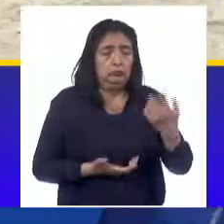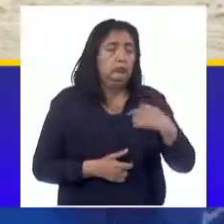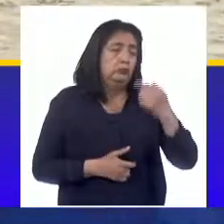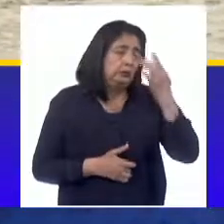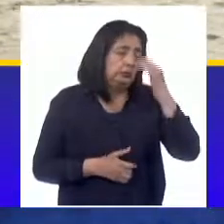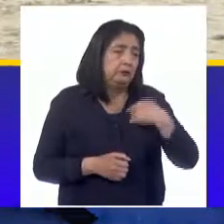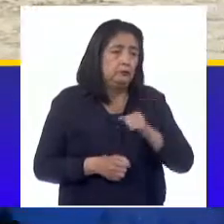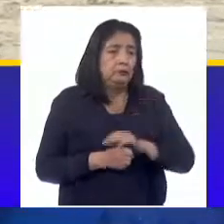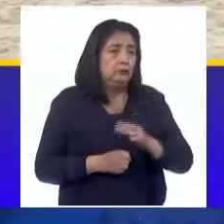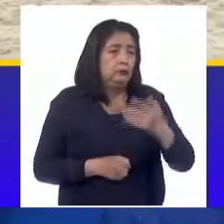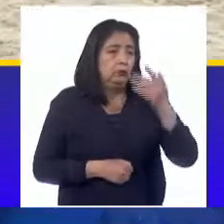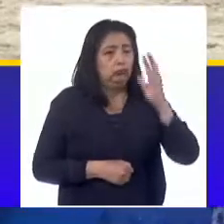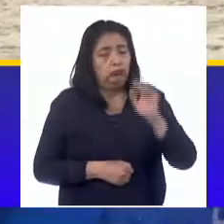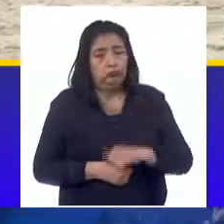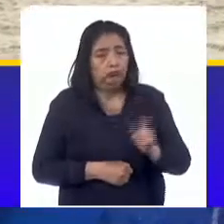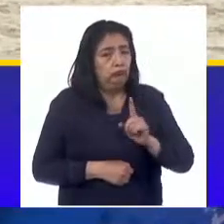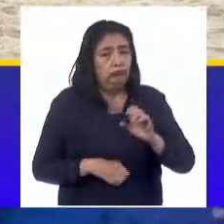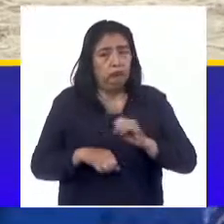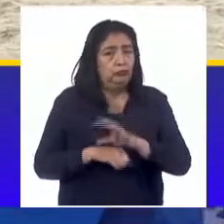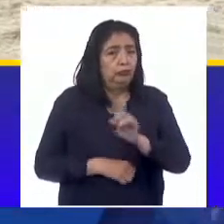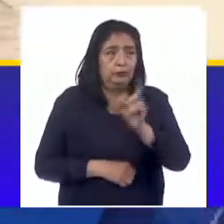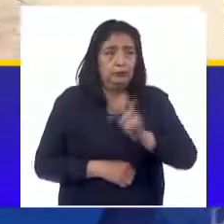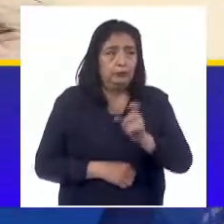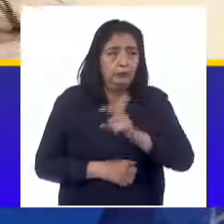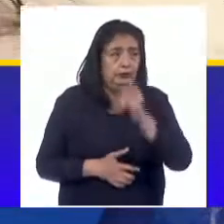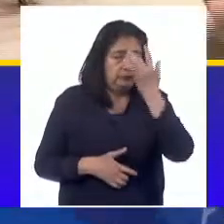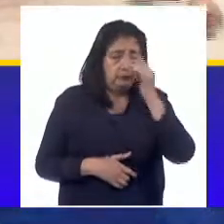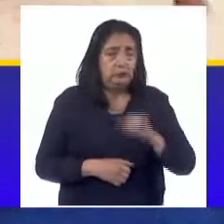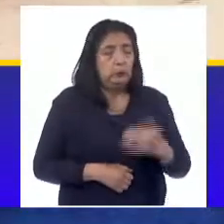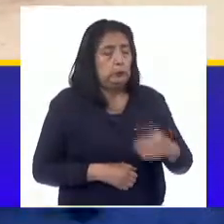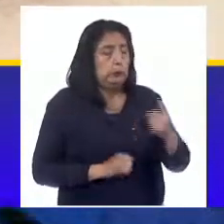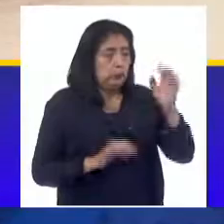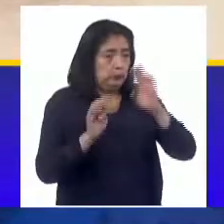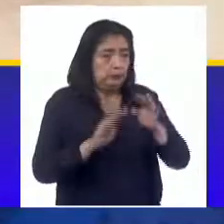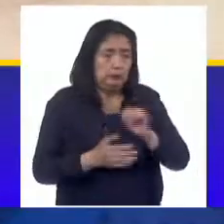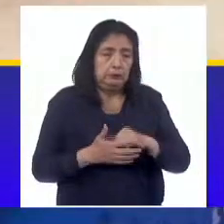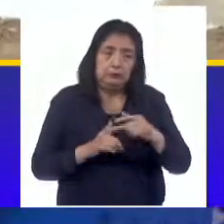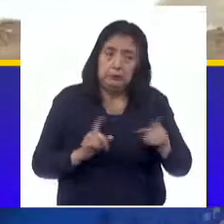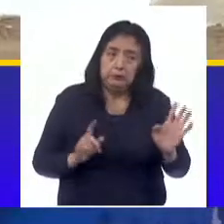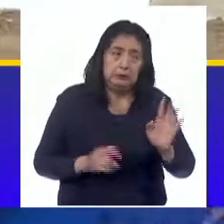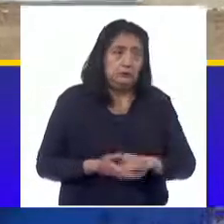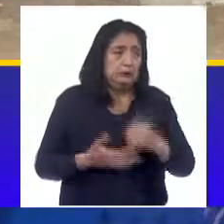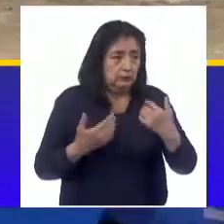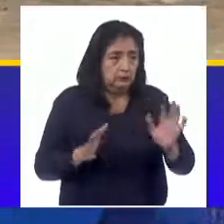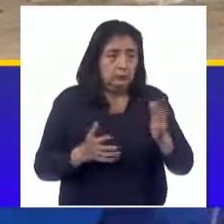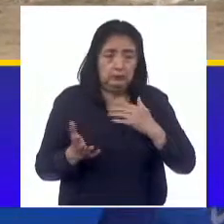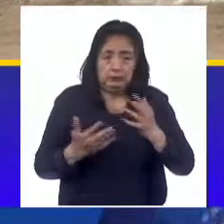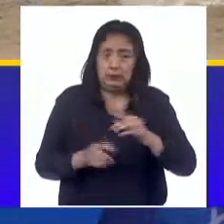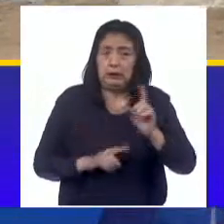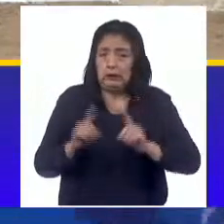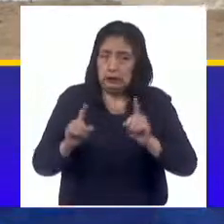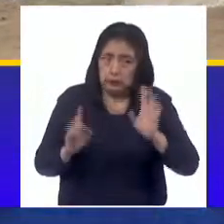y es un tema que no recomiendo a nadie que pase por esa situación. Es preocupante definitivamente, pero sin embargo ya se está hablando de